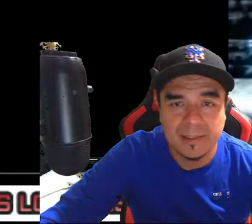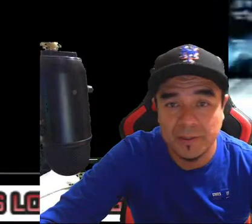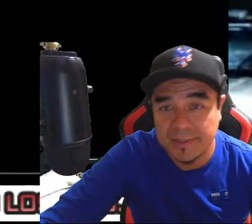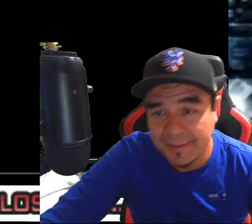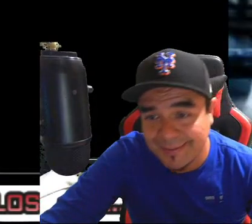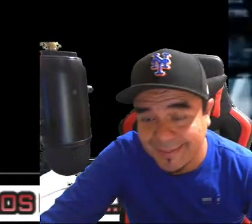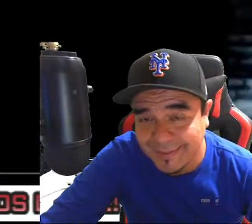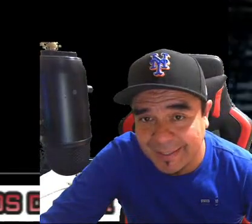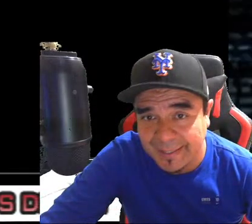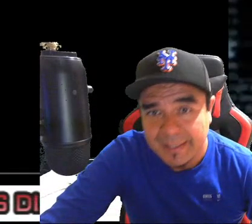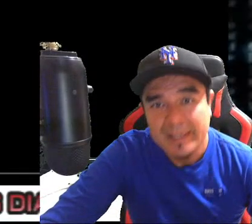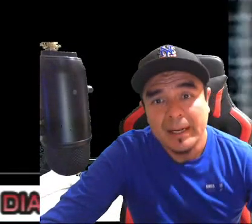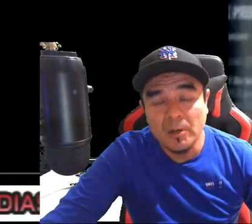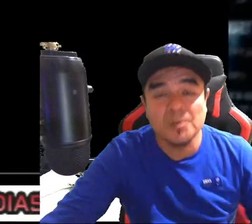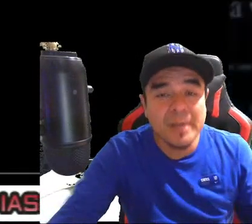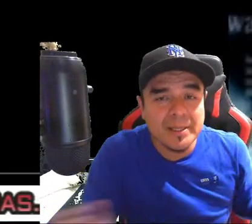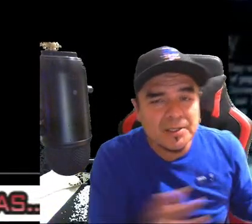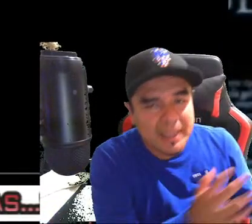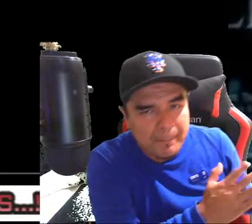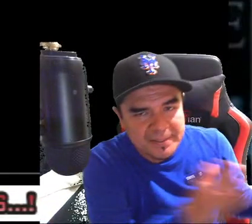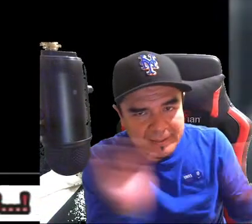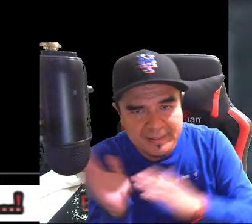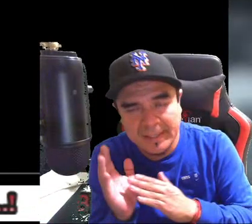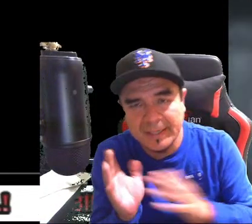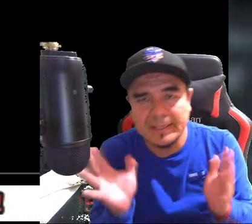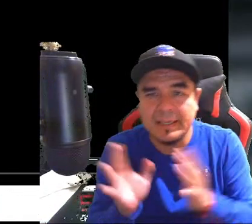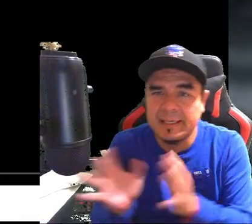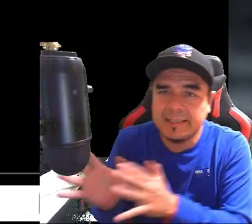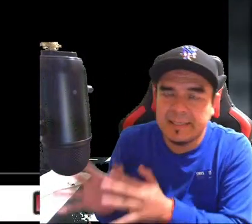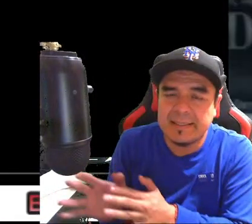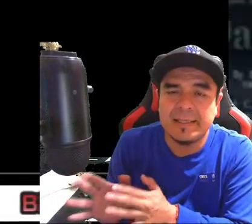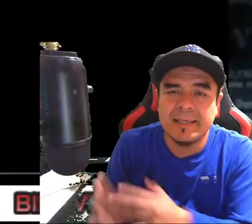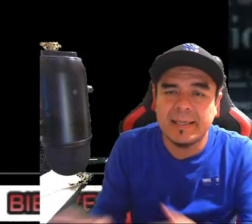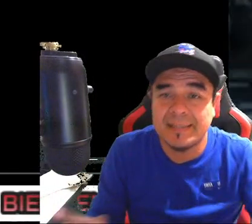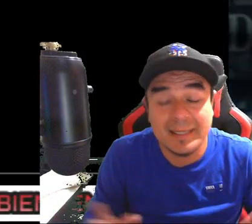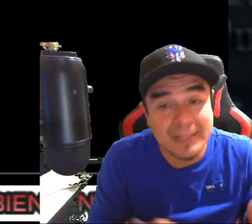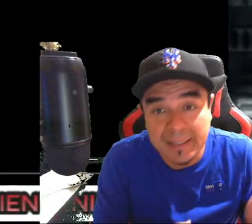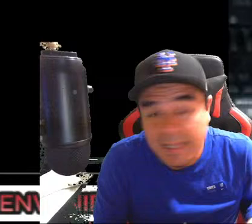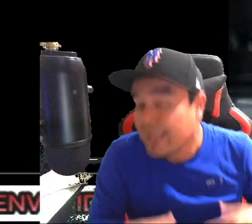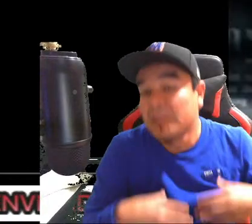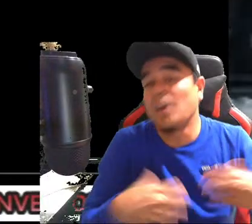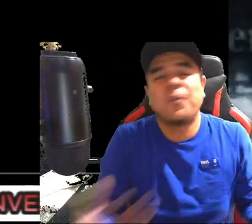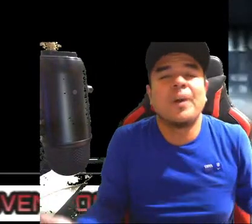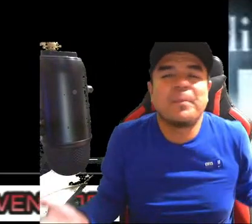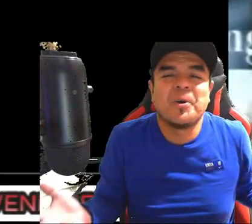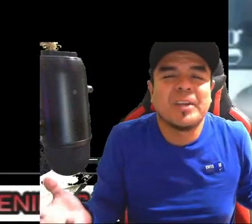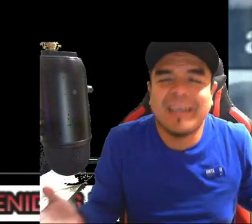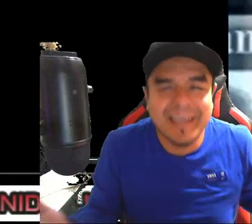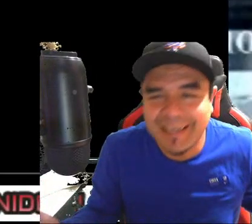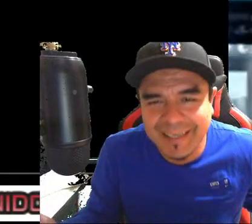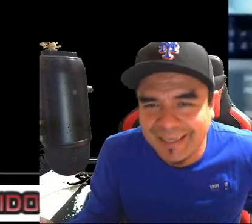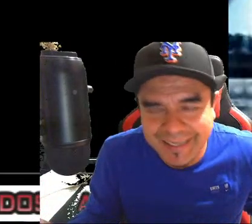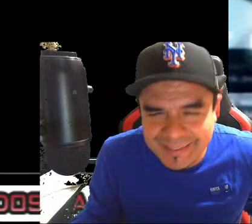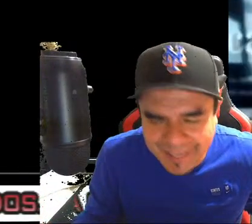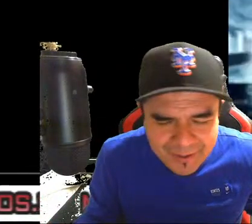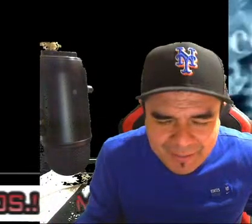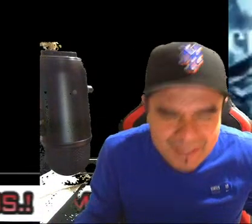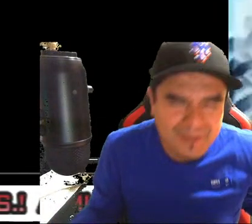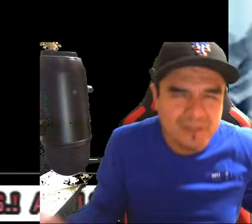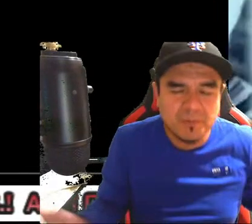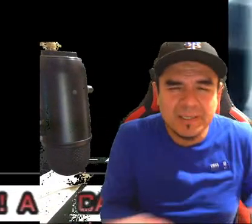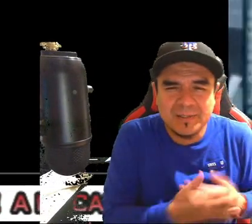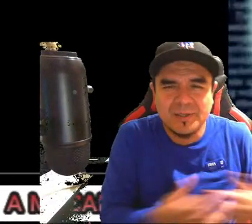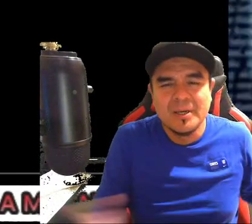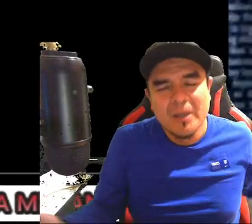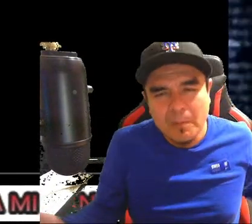de donde estaba sentada. Los medios la empiezan a seguir y se dirige hacia la salida. No fue porque le gritaron,